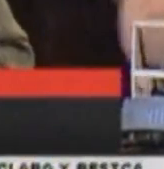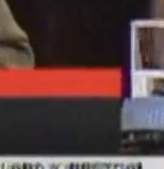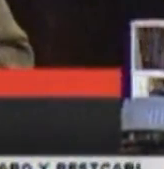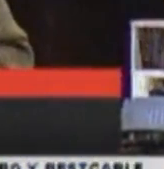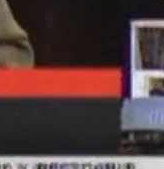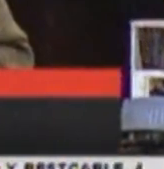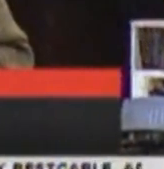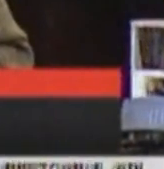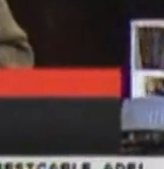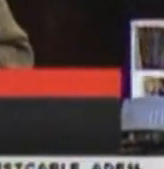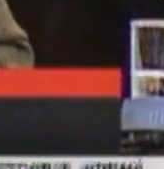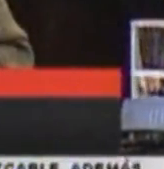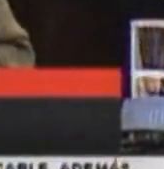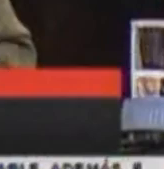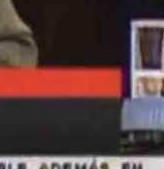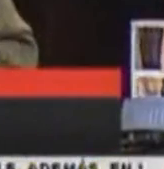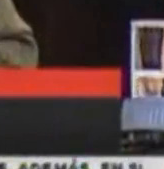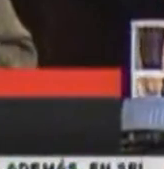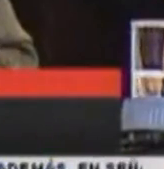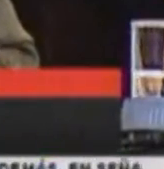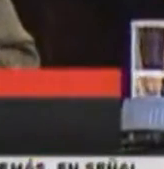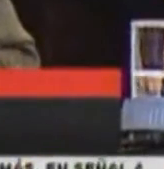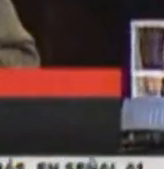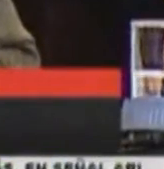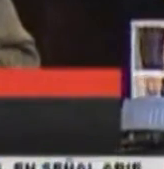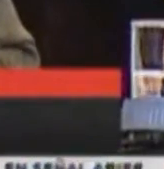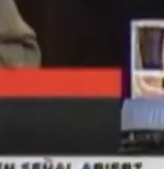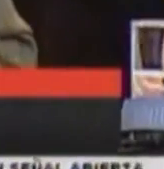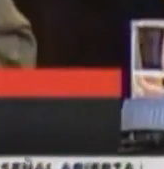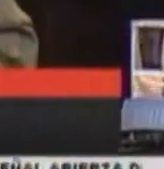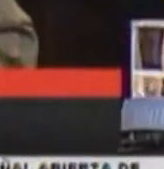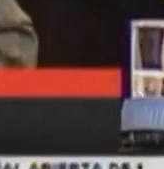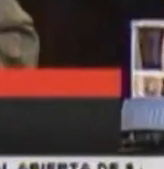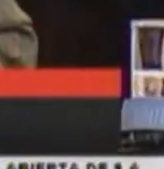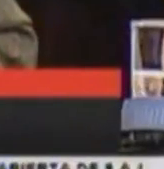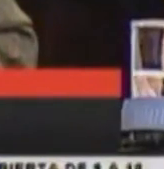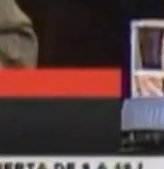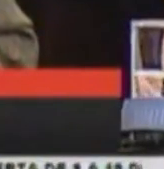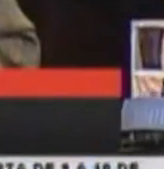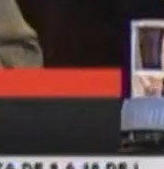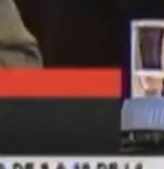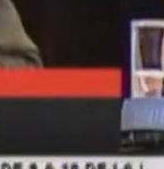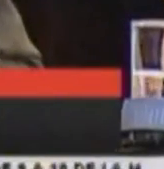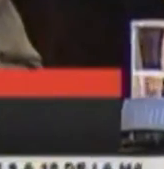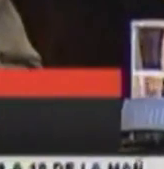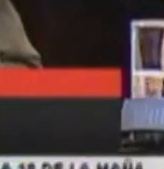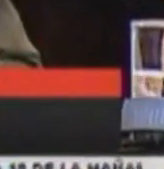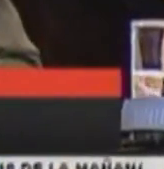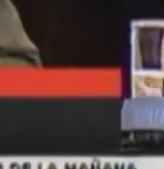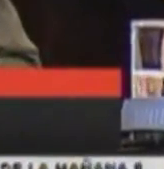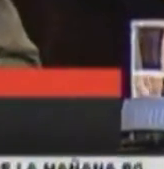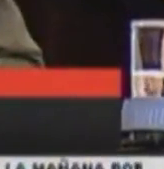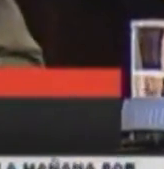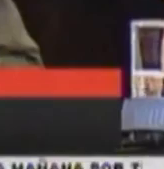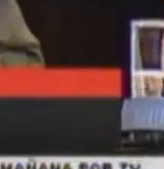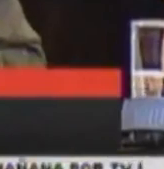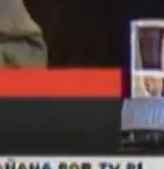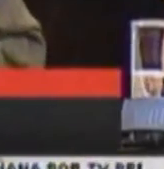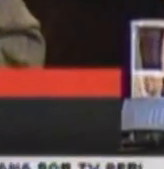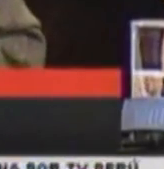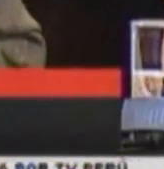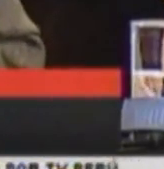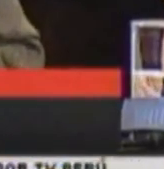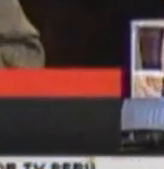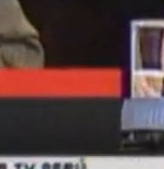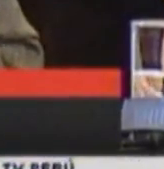sistema extremadamente débil que no cumple con lo que dice su mandato de ley, que es decir, generar un espacio